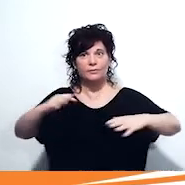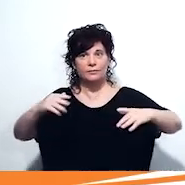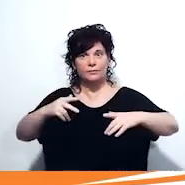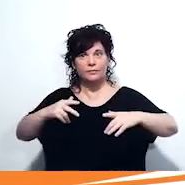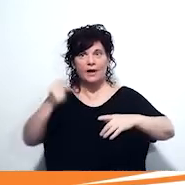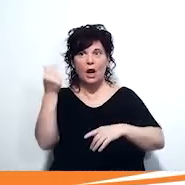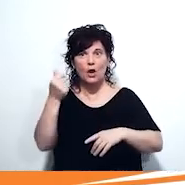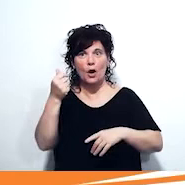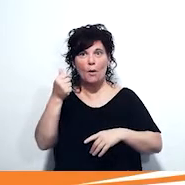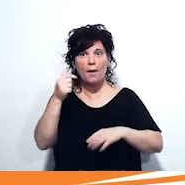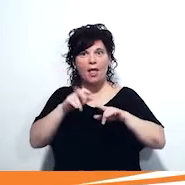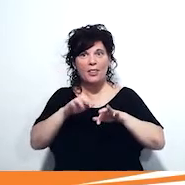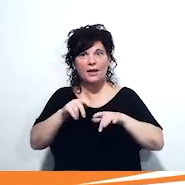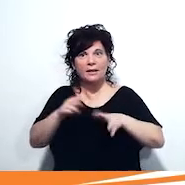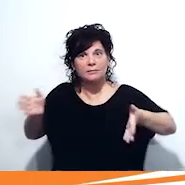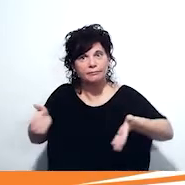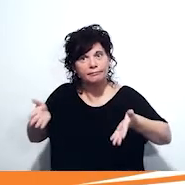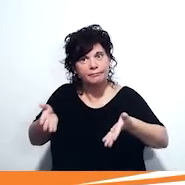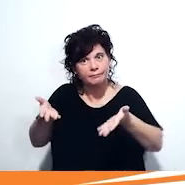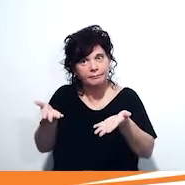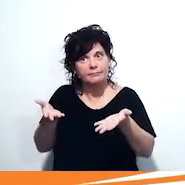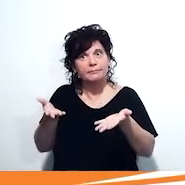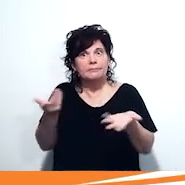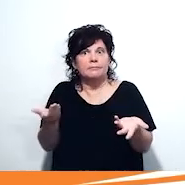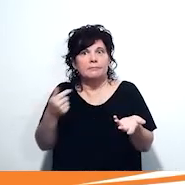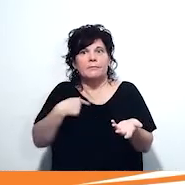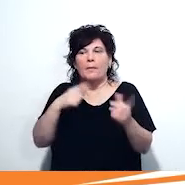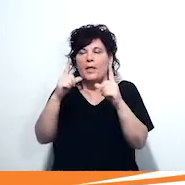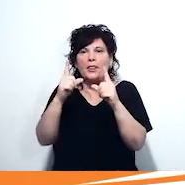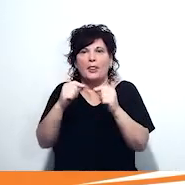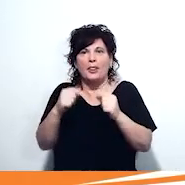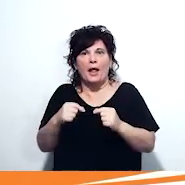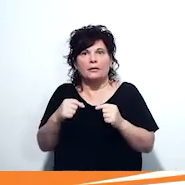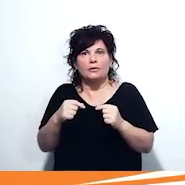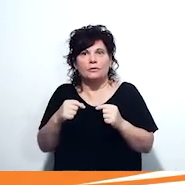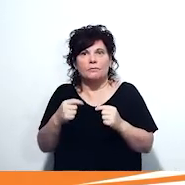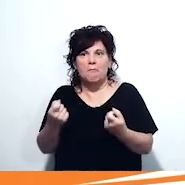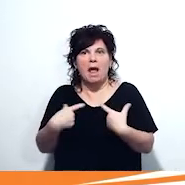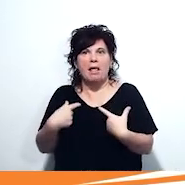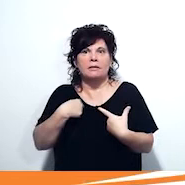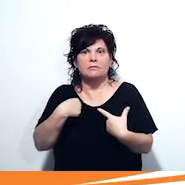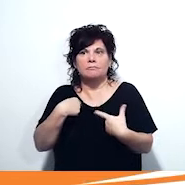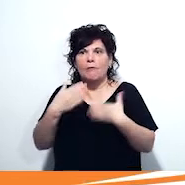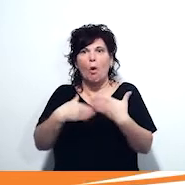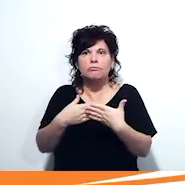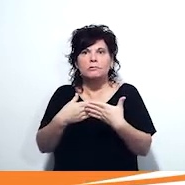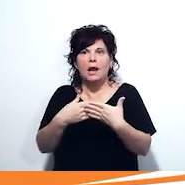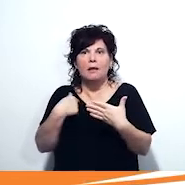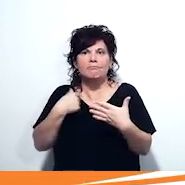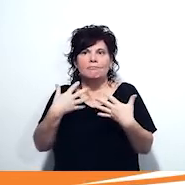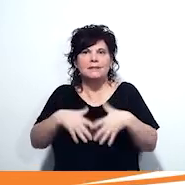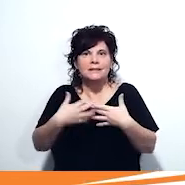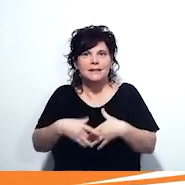economía digital de distintos países, tiene que ser interoperable. De nada me sirve que me manden datos que yo no puedo utilizar en mis